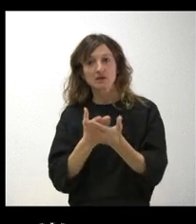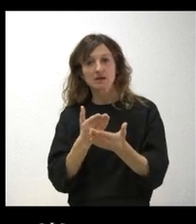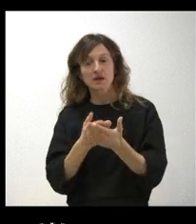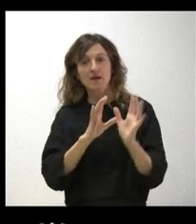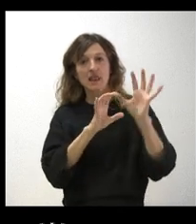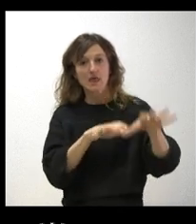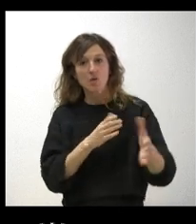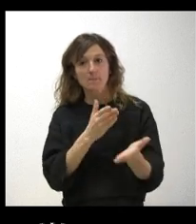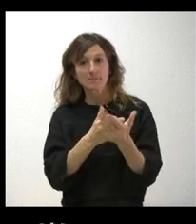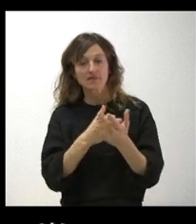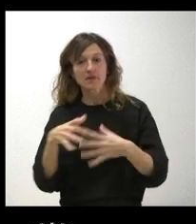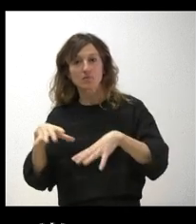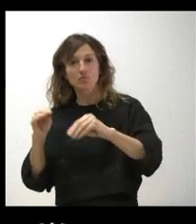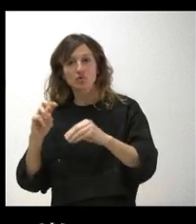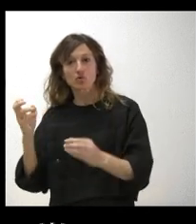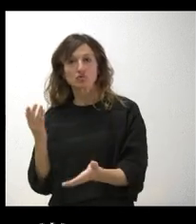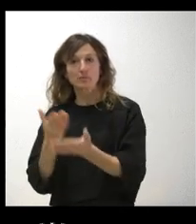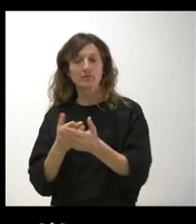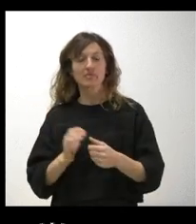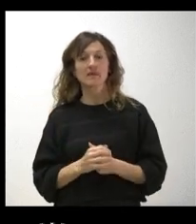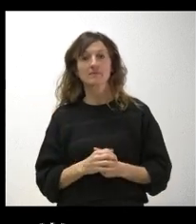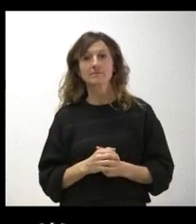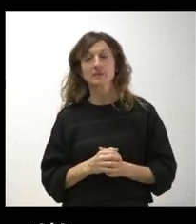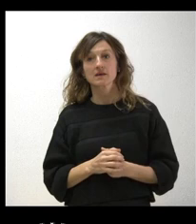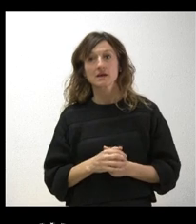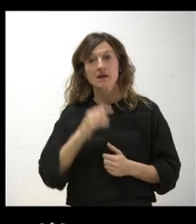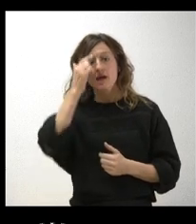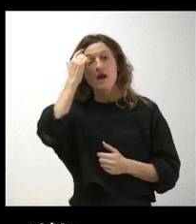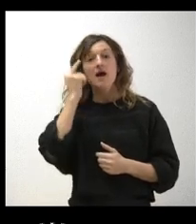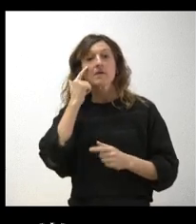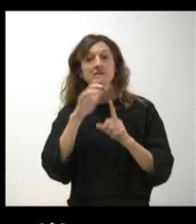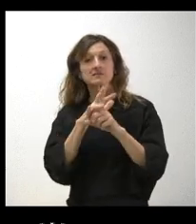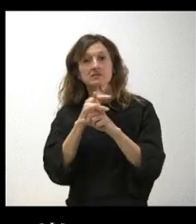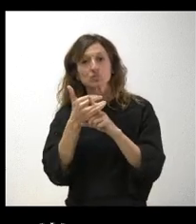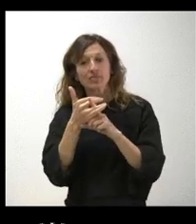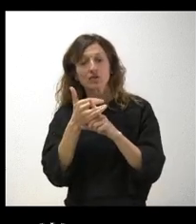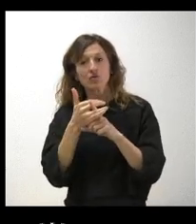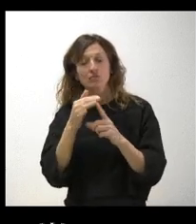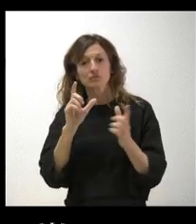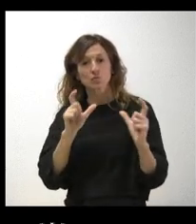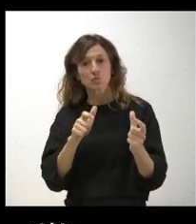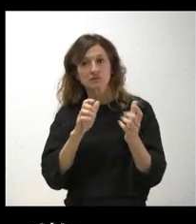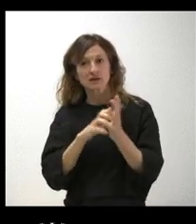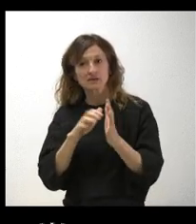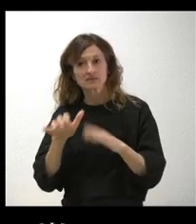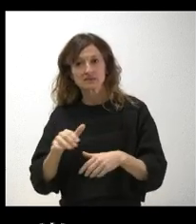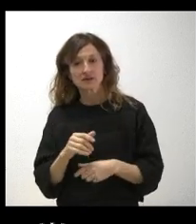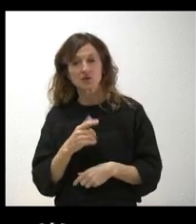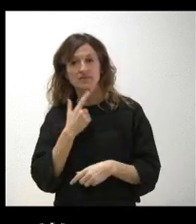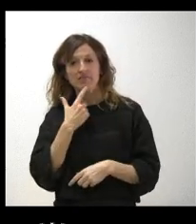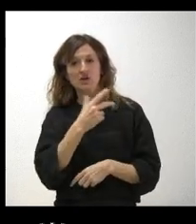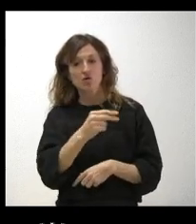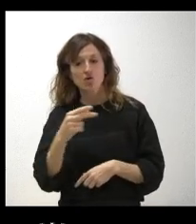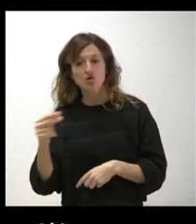un lado y Burgos por el otro pues sa ver si en este en esta situación todavía continúa la junta eh rechazando esas